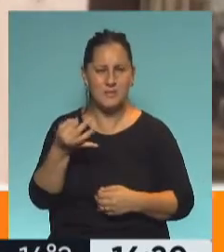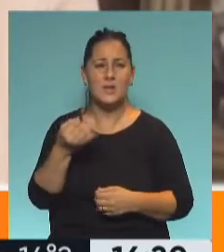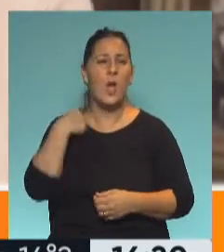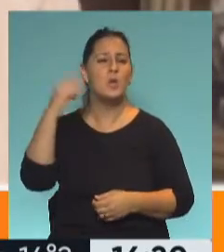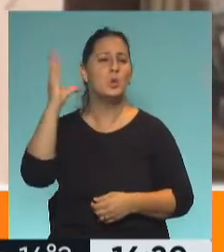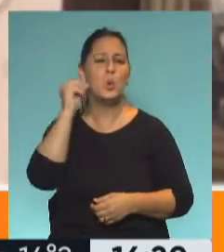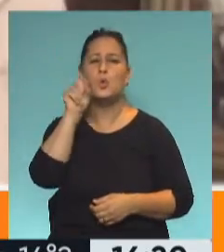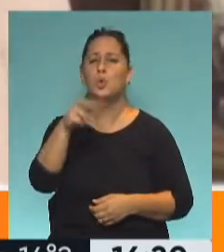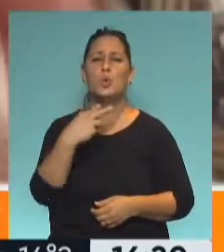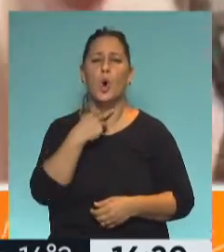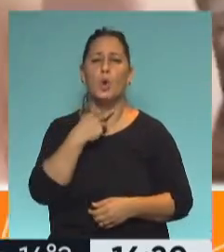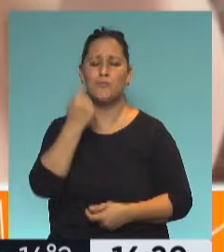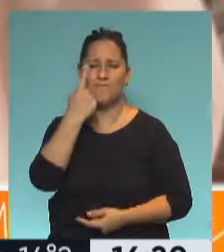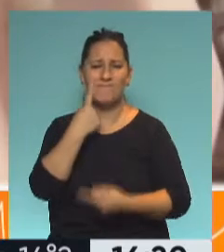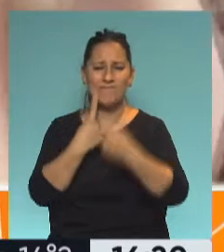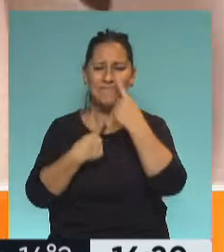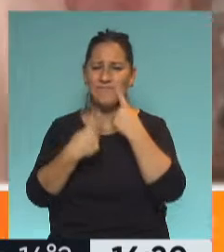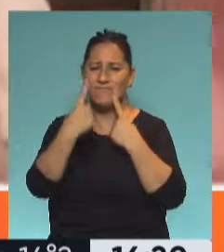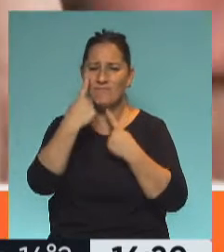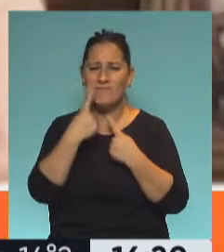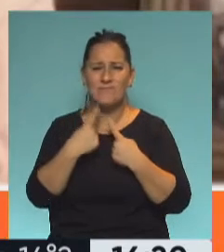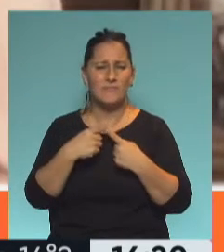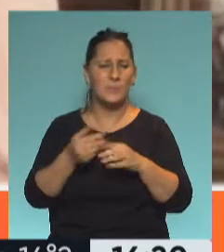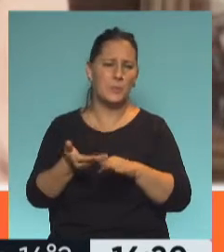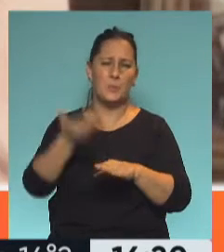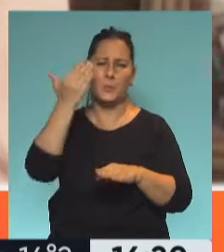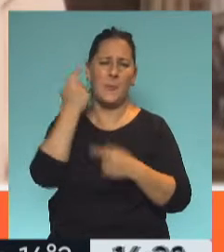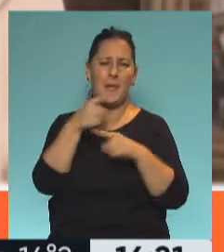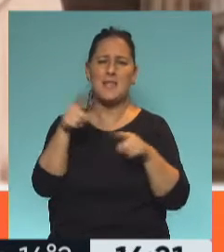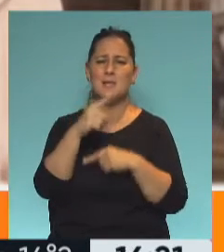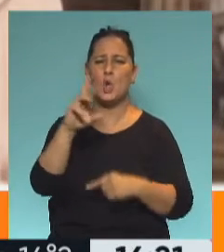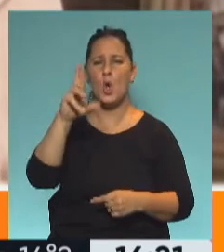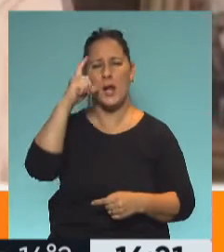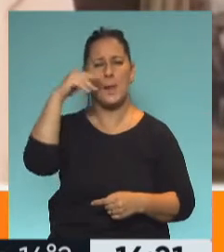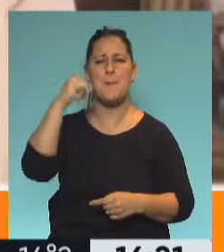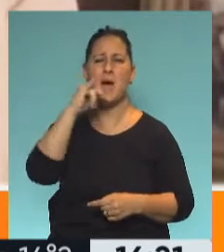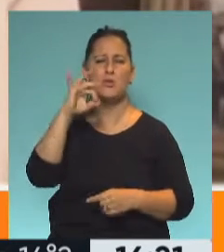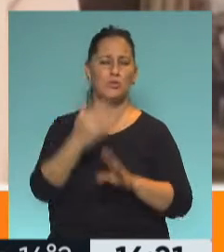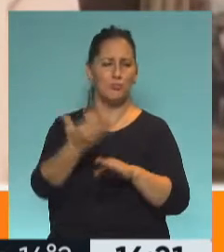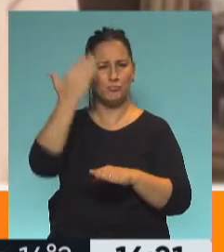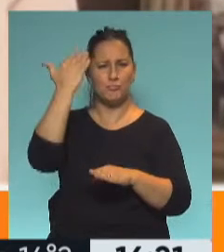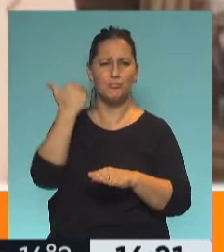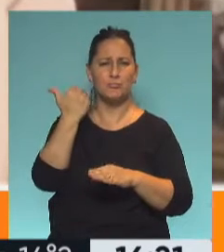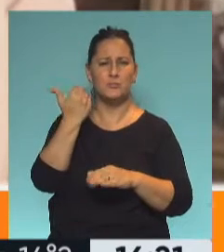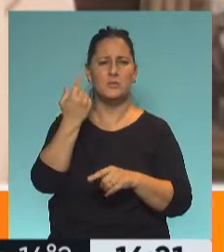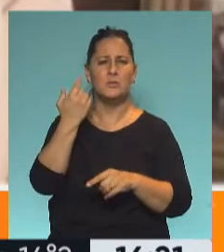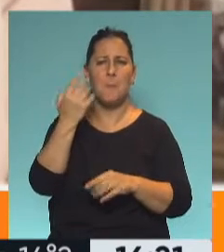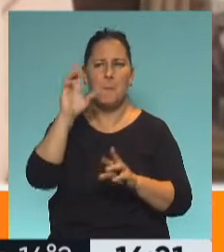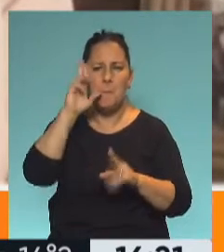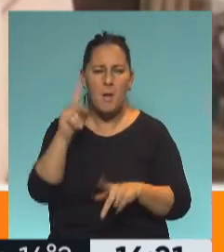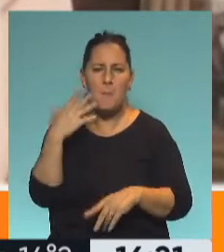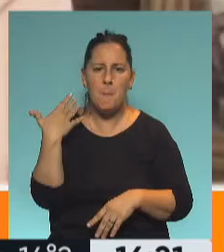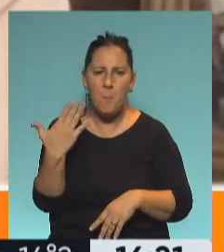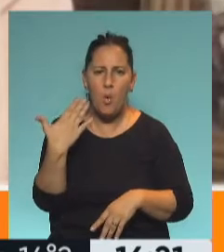Tal cual. Pero me hace llorar desde la oración del remanso, que me hace llorar. Entonces, cuando surgió esta posibilidad